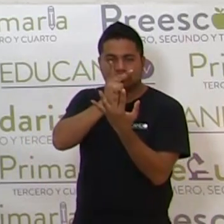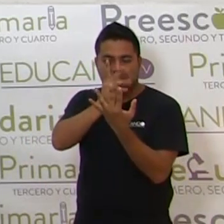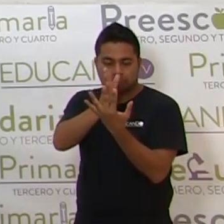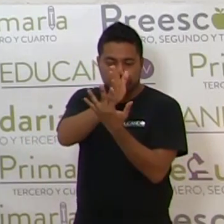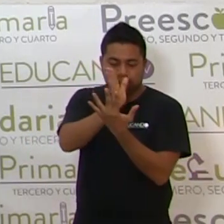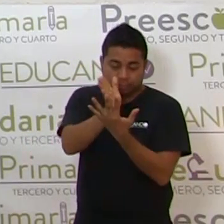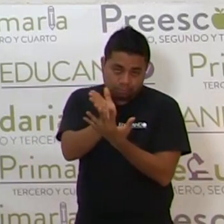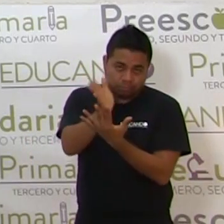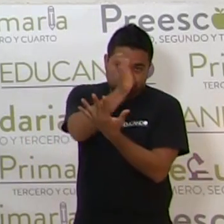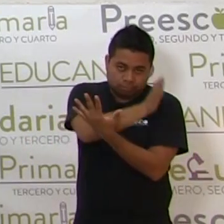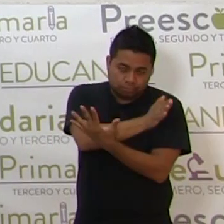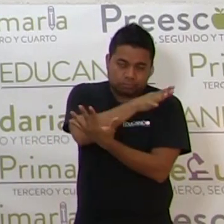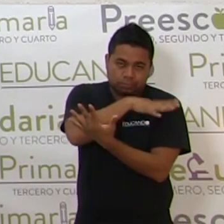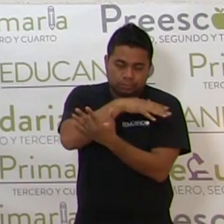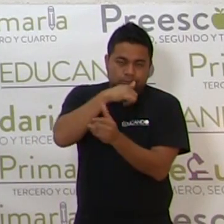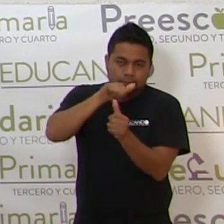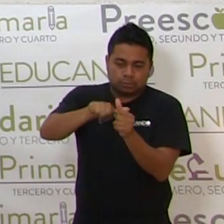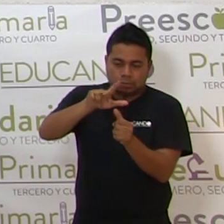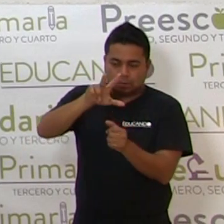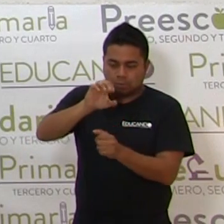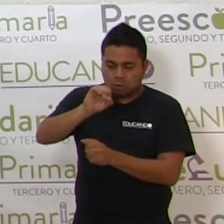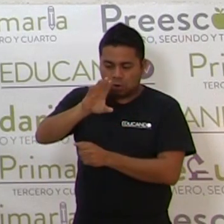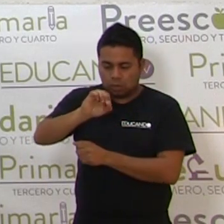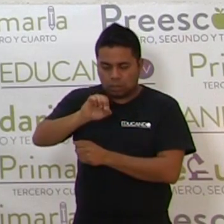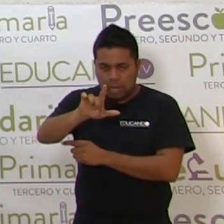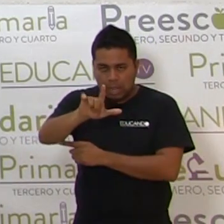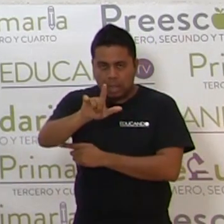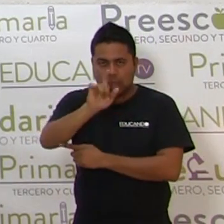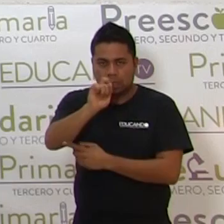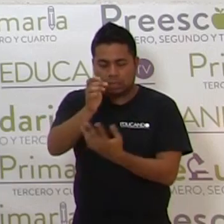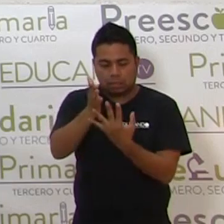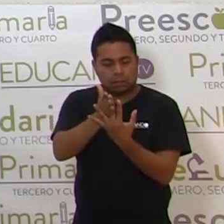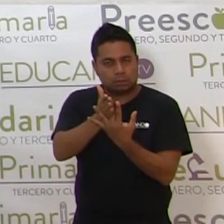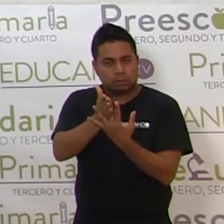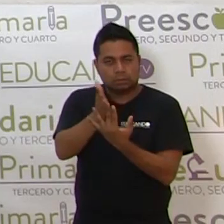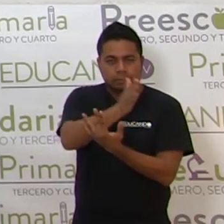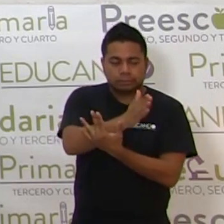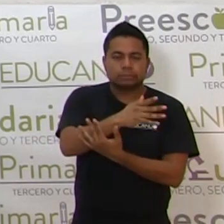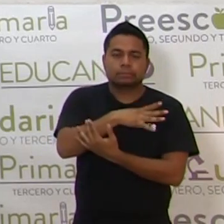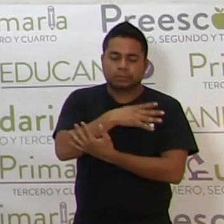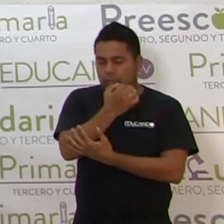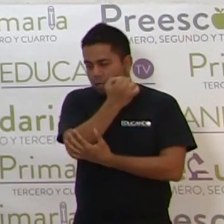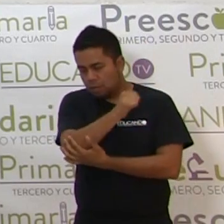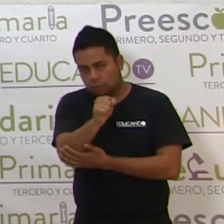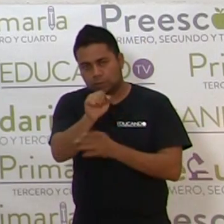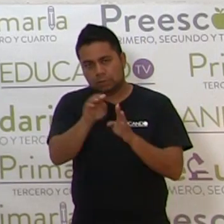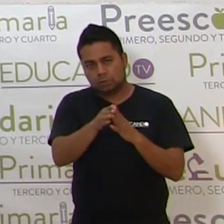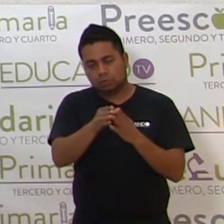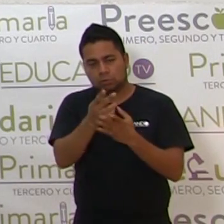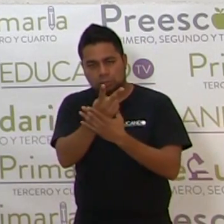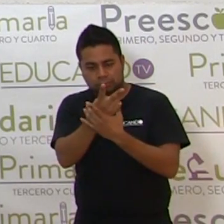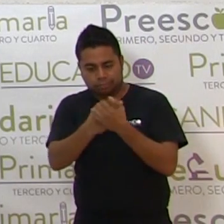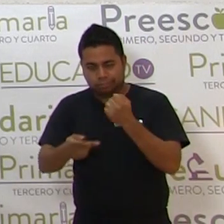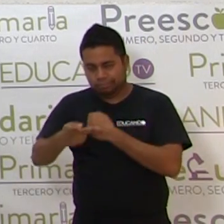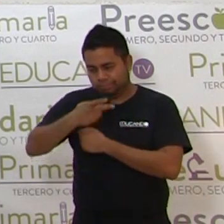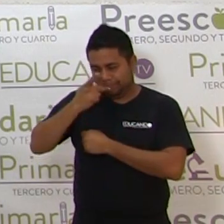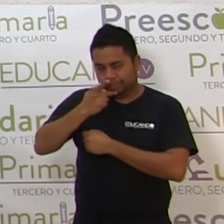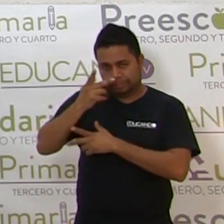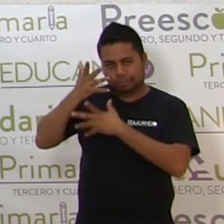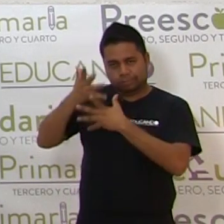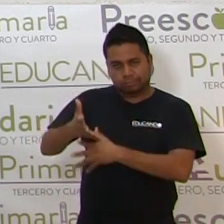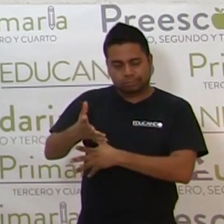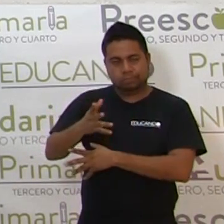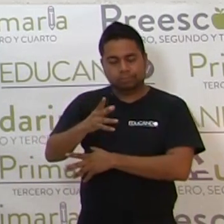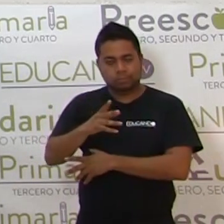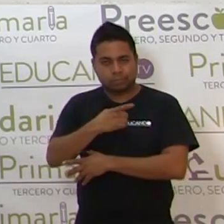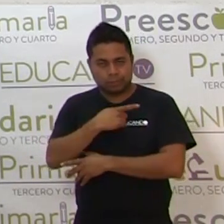pero antes tiene una vocal, va a contarse como su sonido sonoro, nada